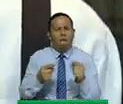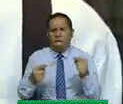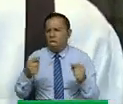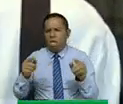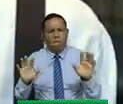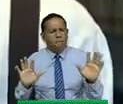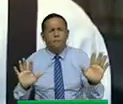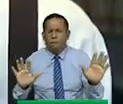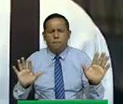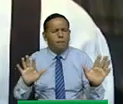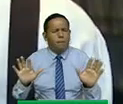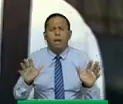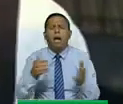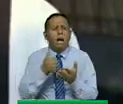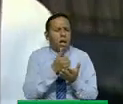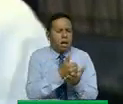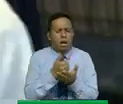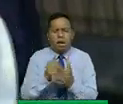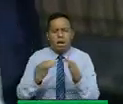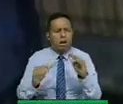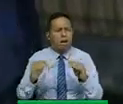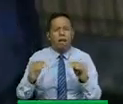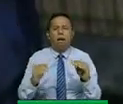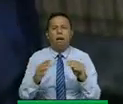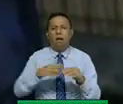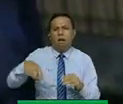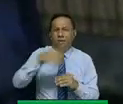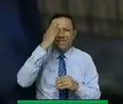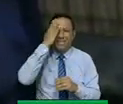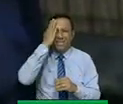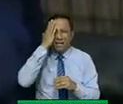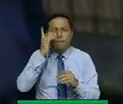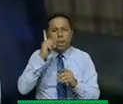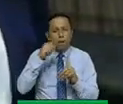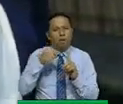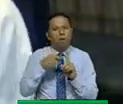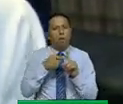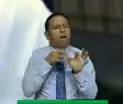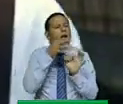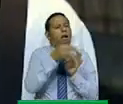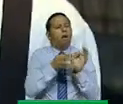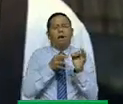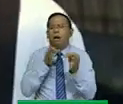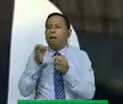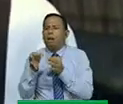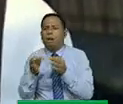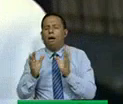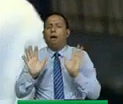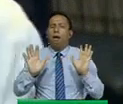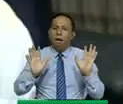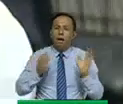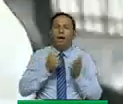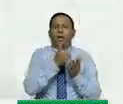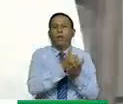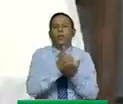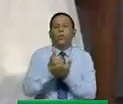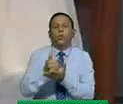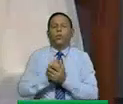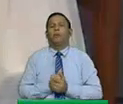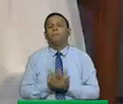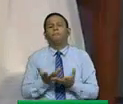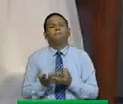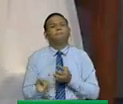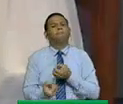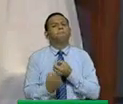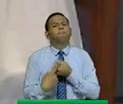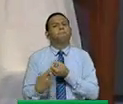aclarando una posición que todas la tienen claras, pero cada uno como que trata de no enfrentarla. Quienes conforman la cadena